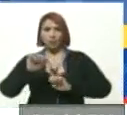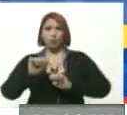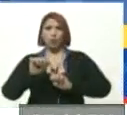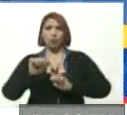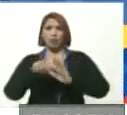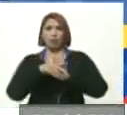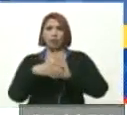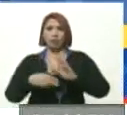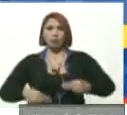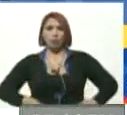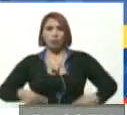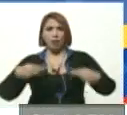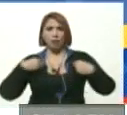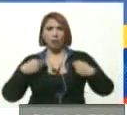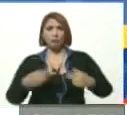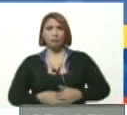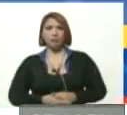humanos.